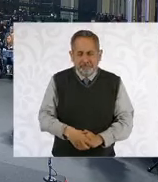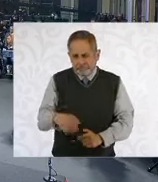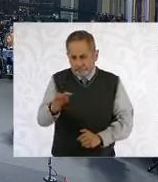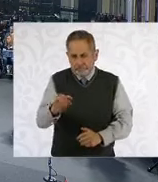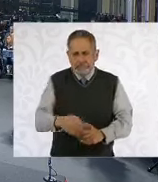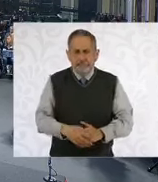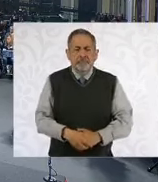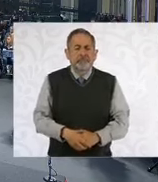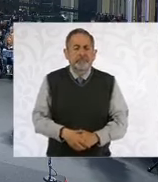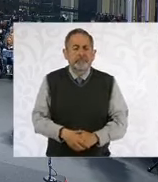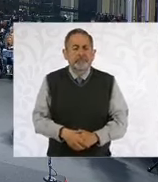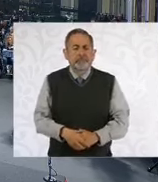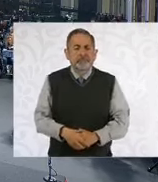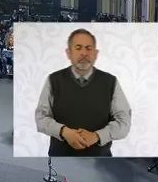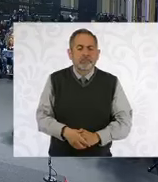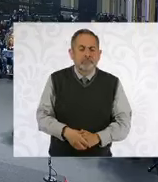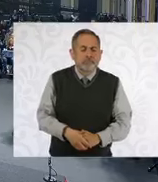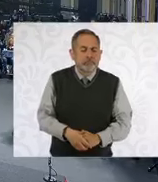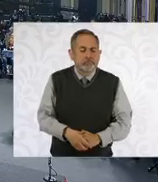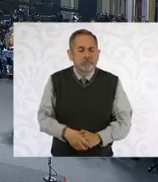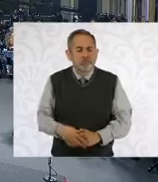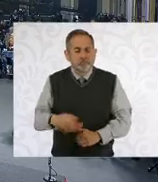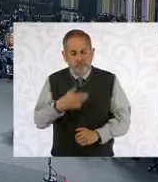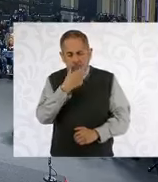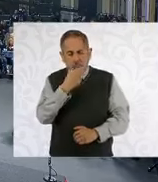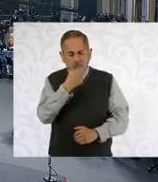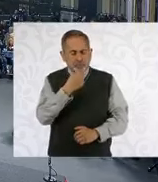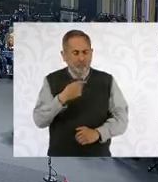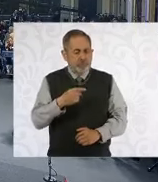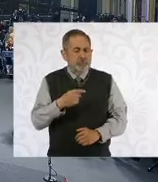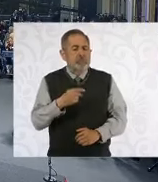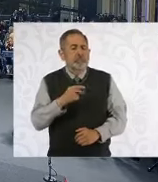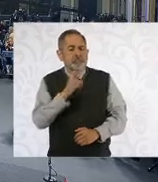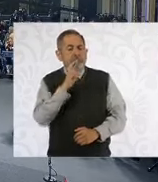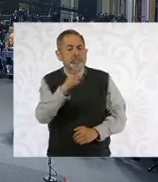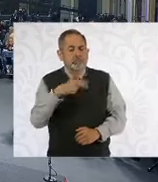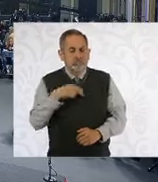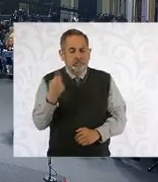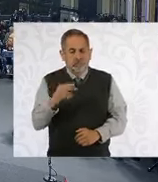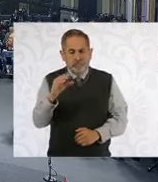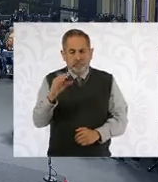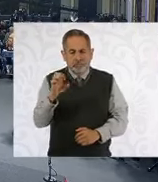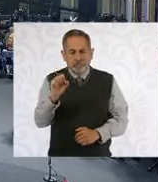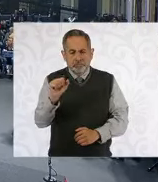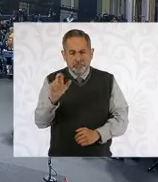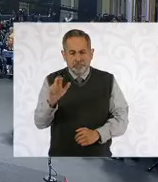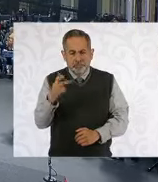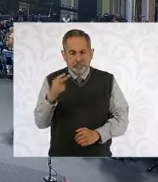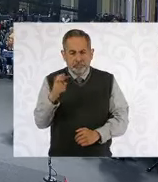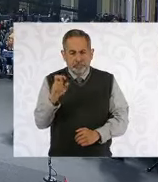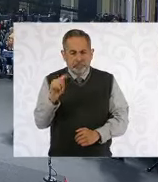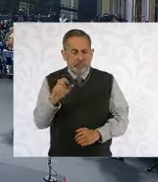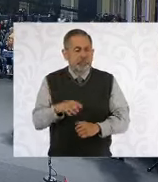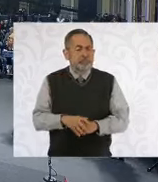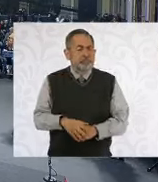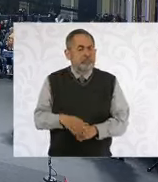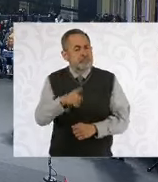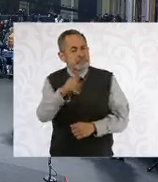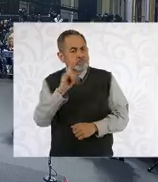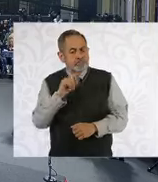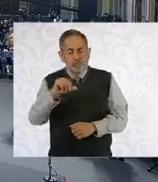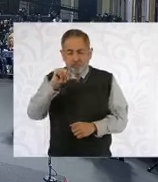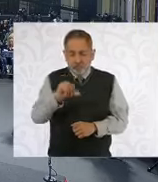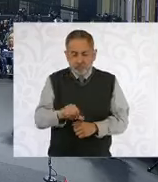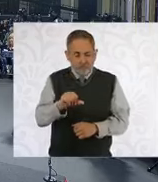Adelante. Hola, presidenta. Buenos días. César Huerta, de la revista Polemón. Presidenta, hoy en su segunda columna en